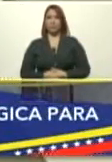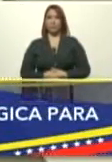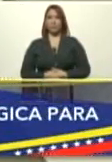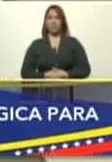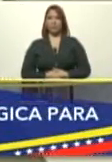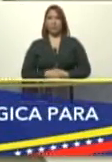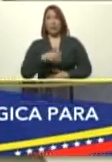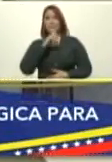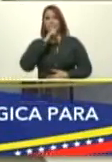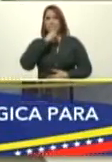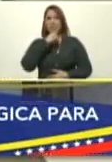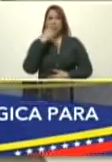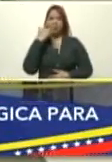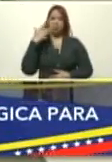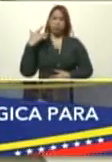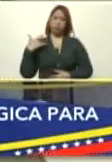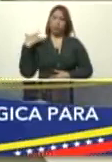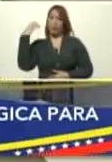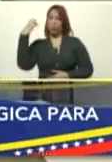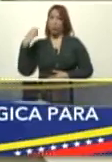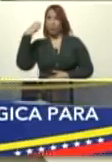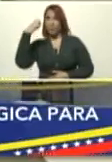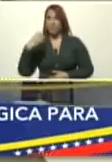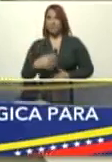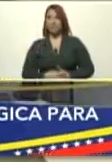El viejo egocentrismo europeo,